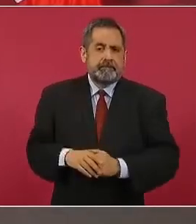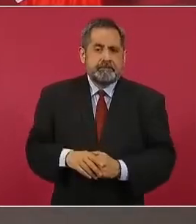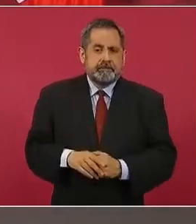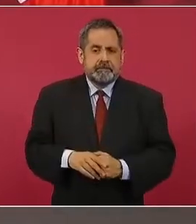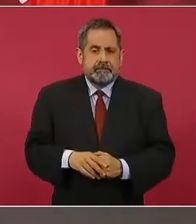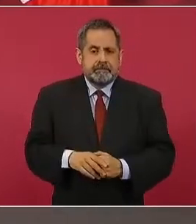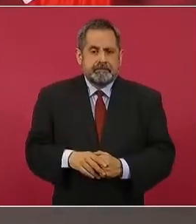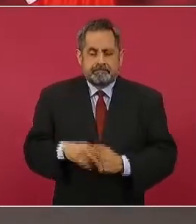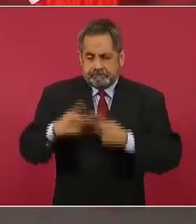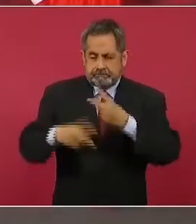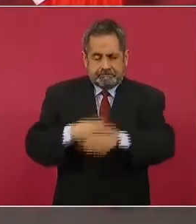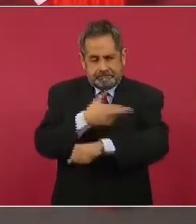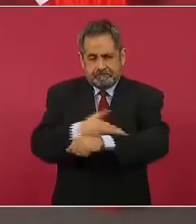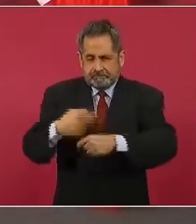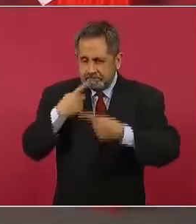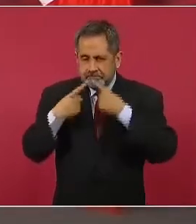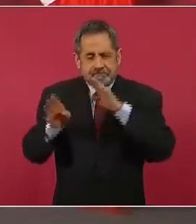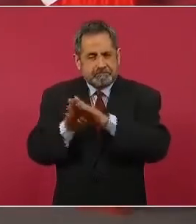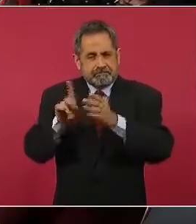se puedan